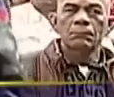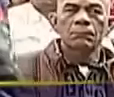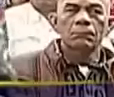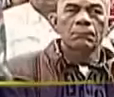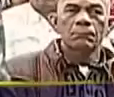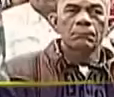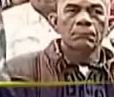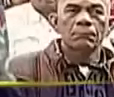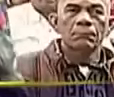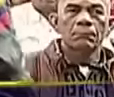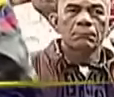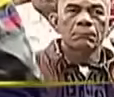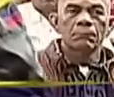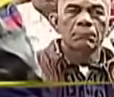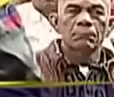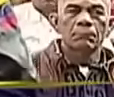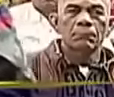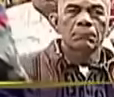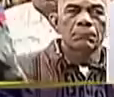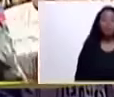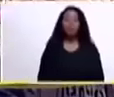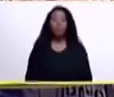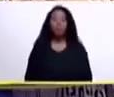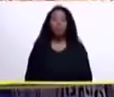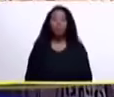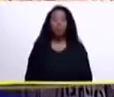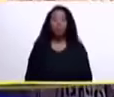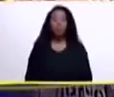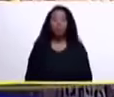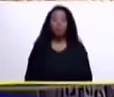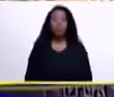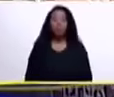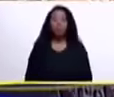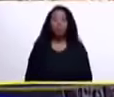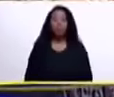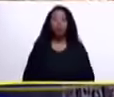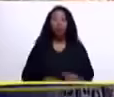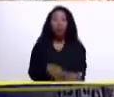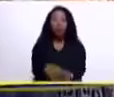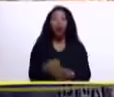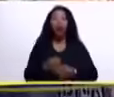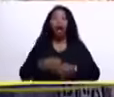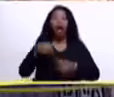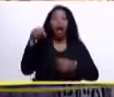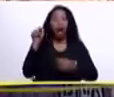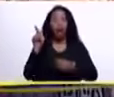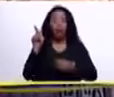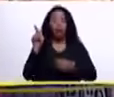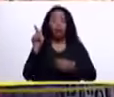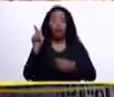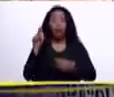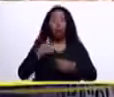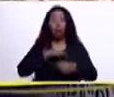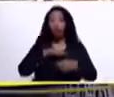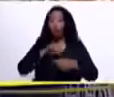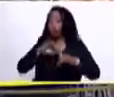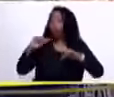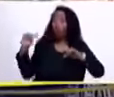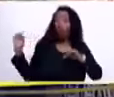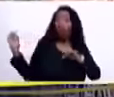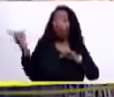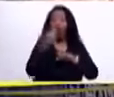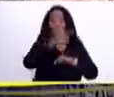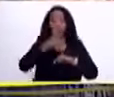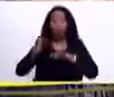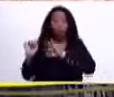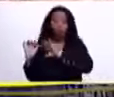la corresponsabilidad de defensa de la patria que nos otorga la Constitución de la República Bolivariana. De manera tal que aquí estamos presentes todas y todos nuestros